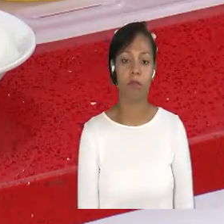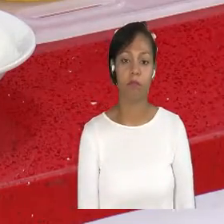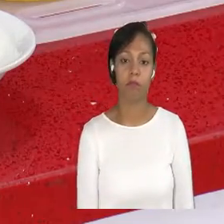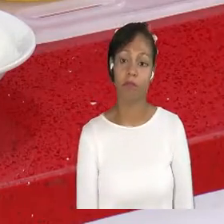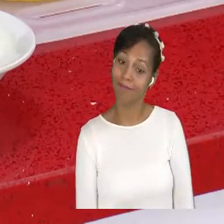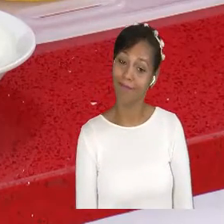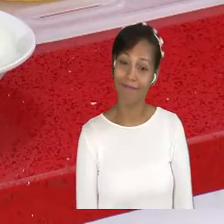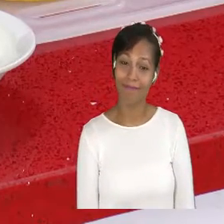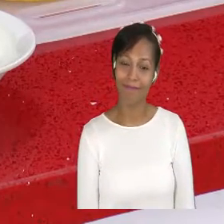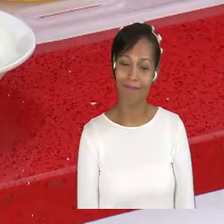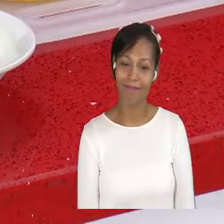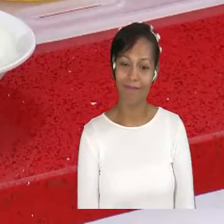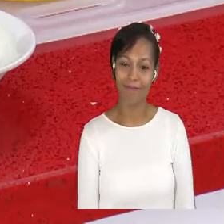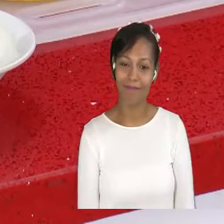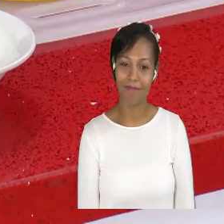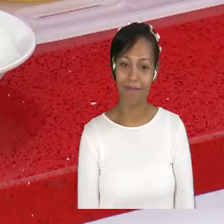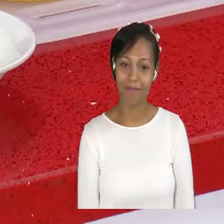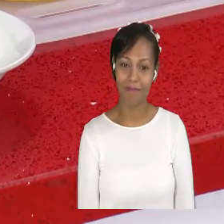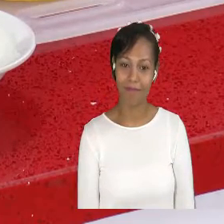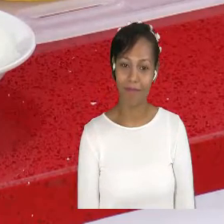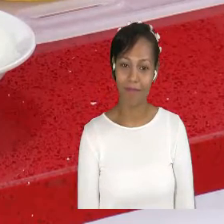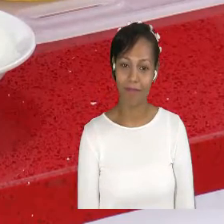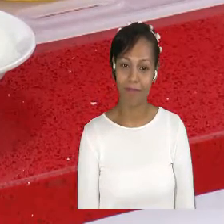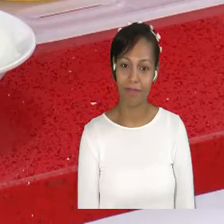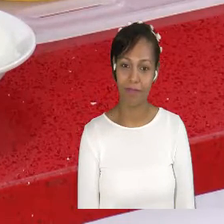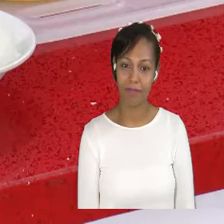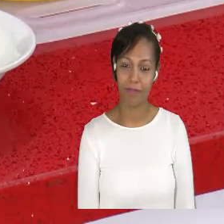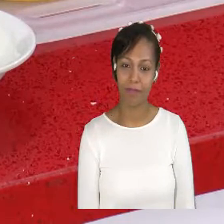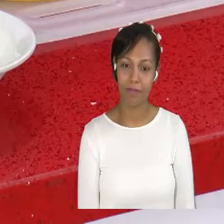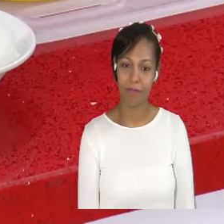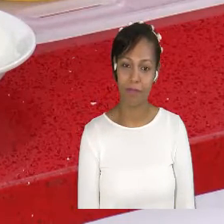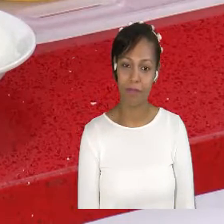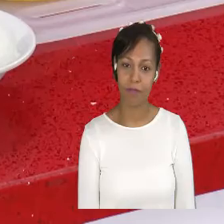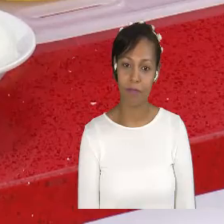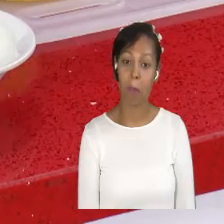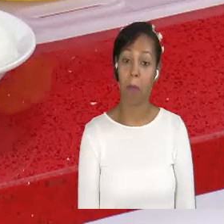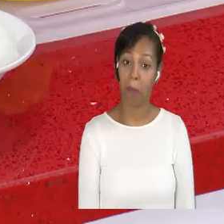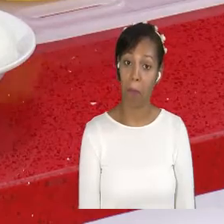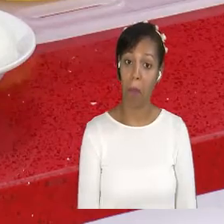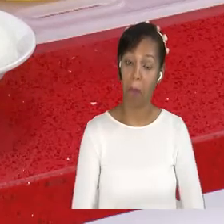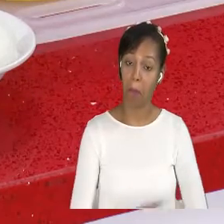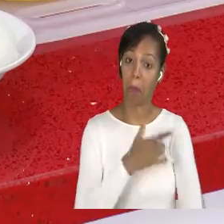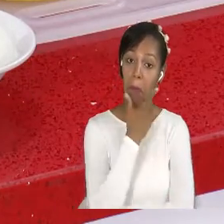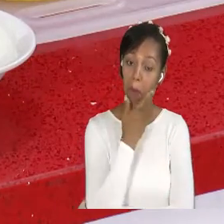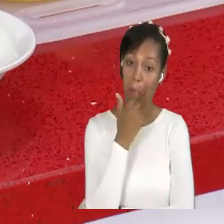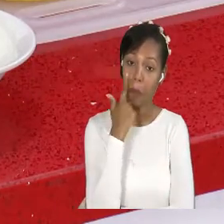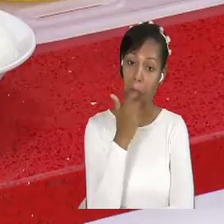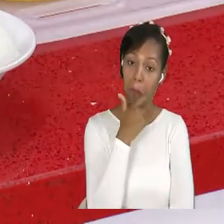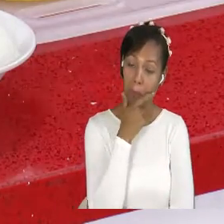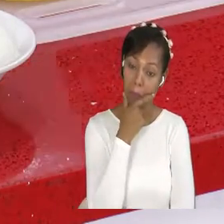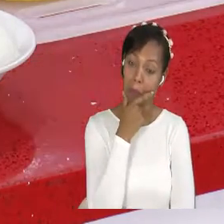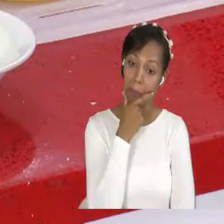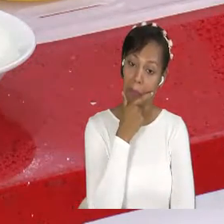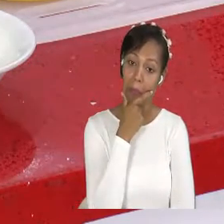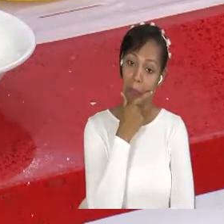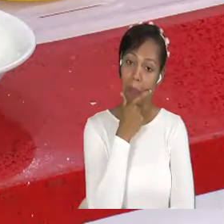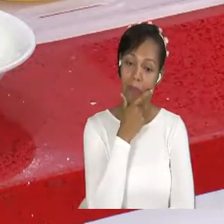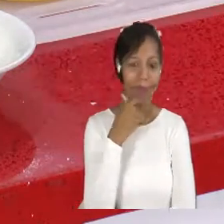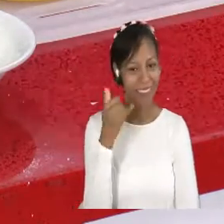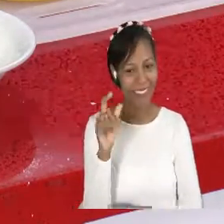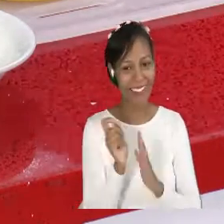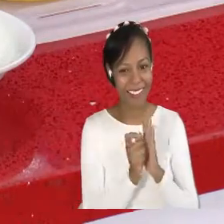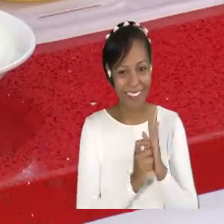Permítame. Para que quede... Chibri, chibri. Una presentación diferente. Ya les he dicho